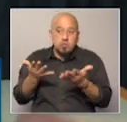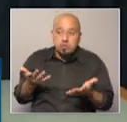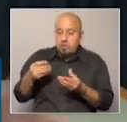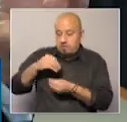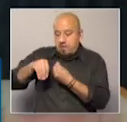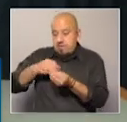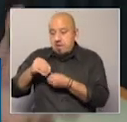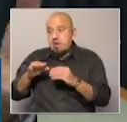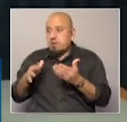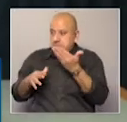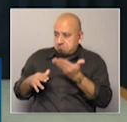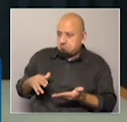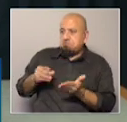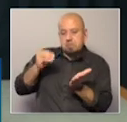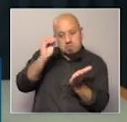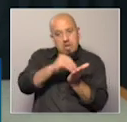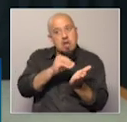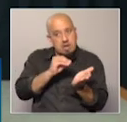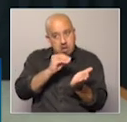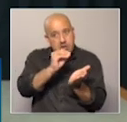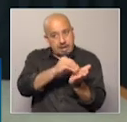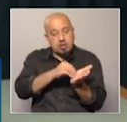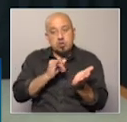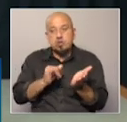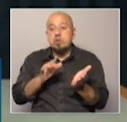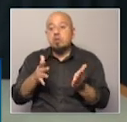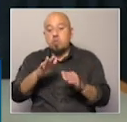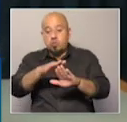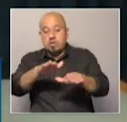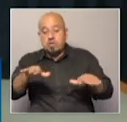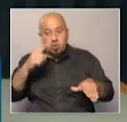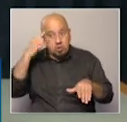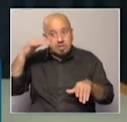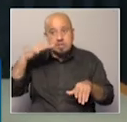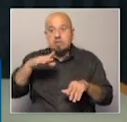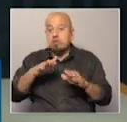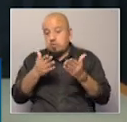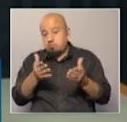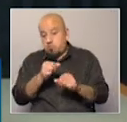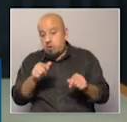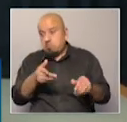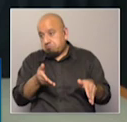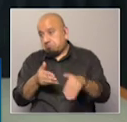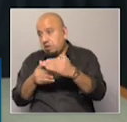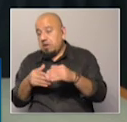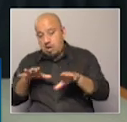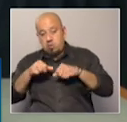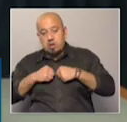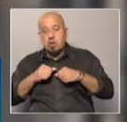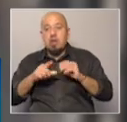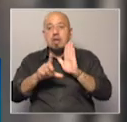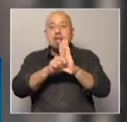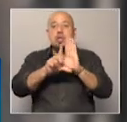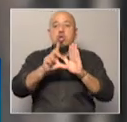una familia que está valorada, inscripta en el registro y un niño o adolescente declarado en condiciones de adoptabilidad. Lo que además la ley de